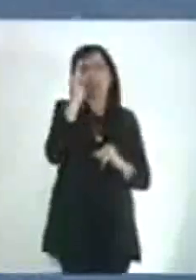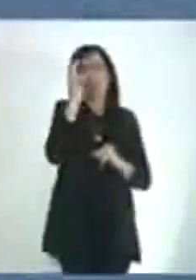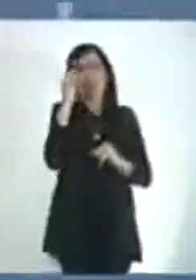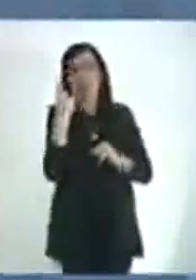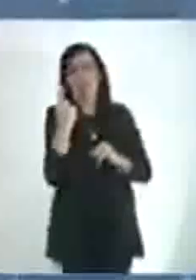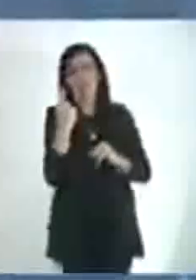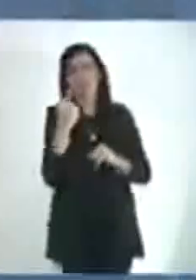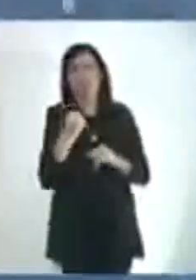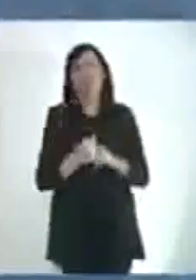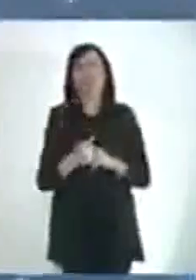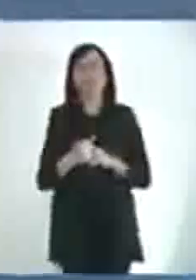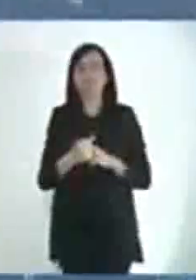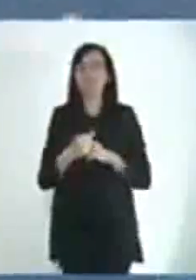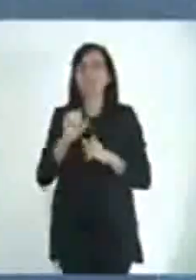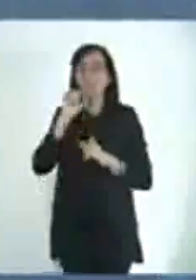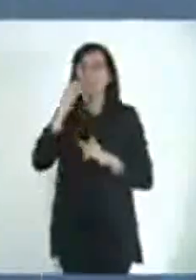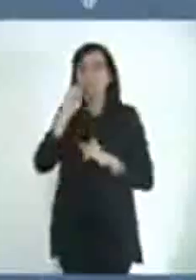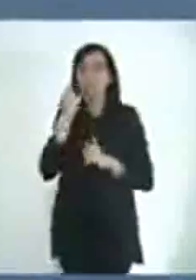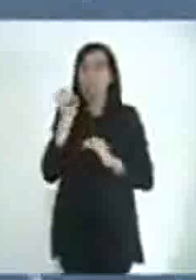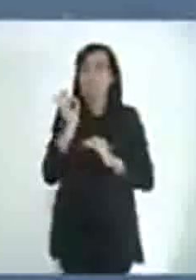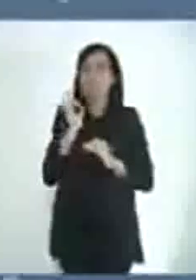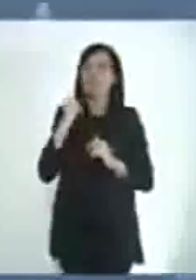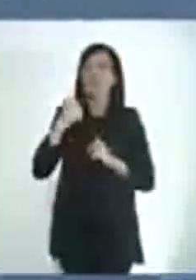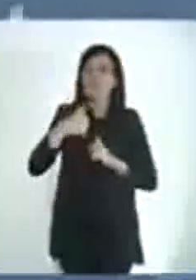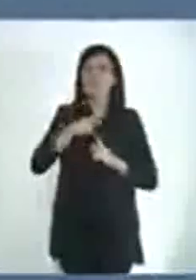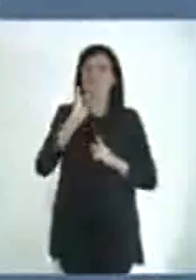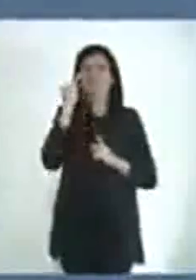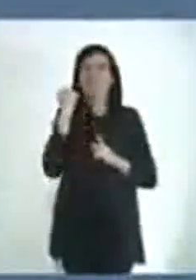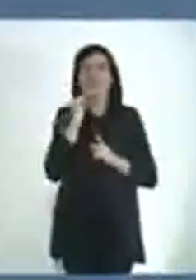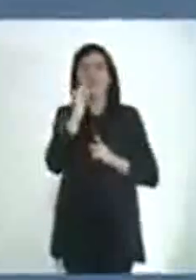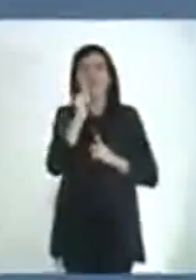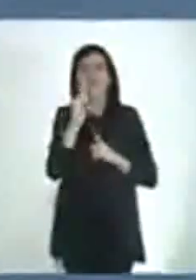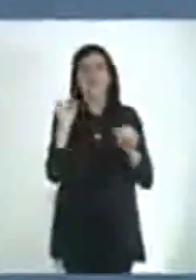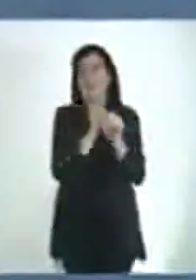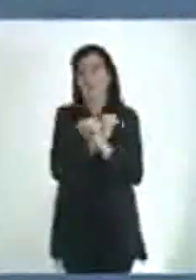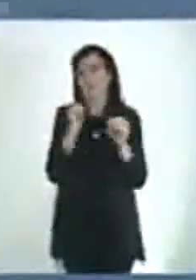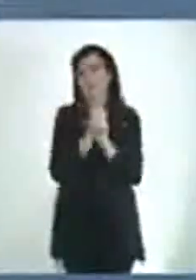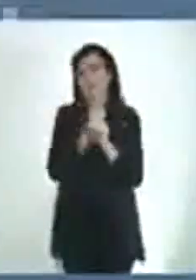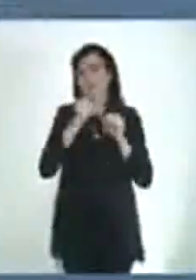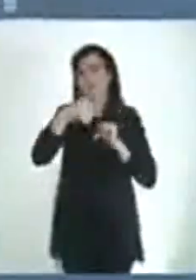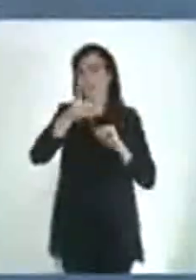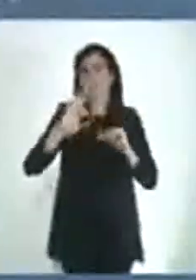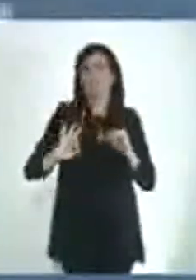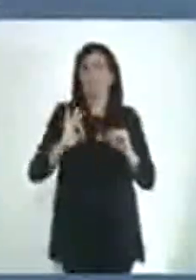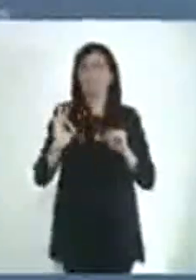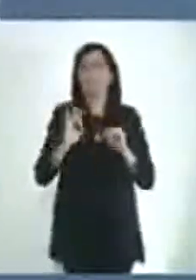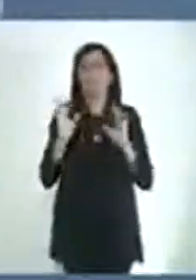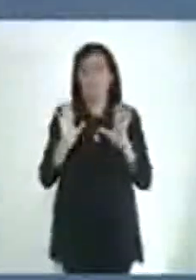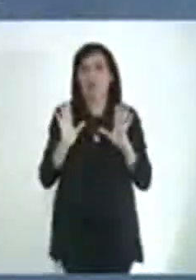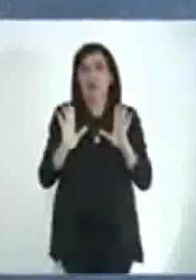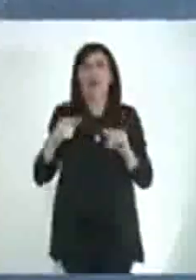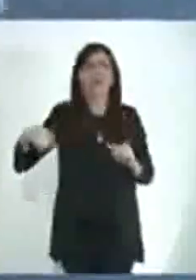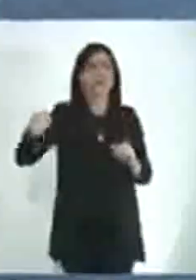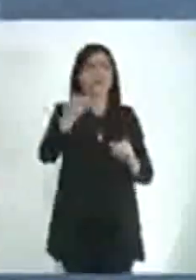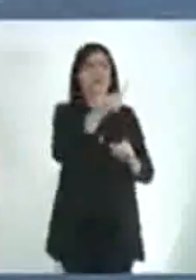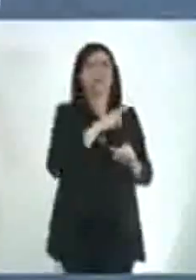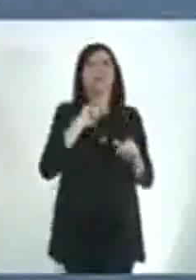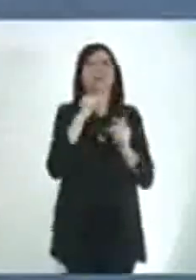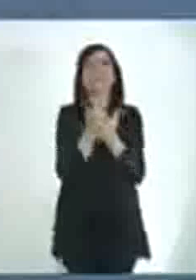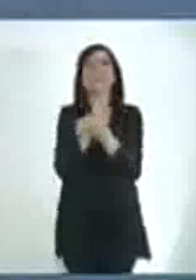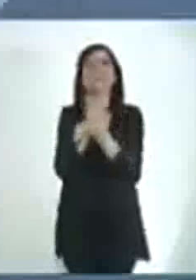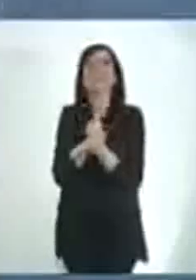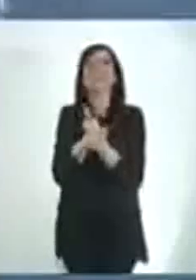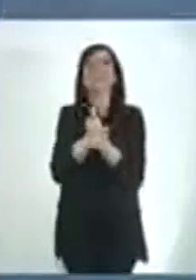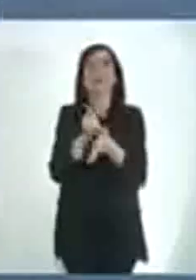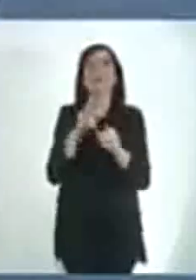Mansur en una charla que tuvimos en la presentación del día de hoy, así que eso está confirmado. El próximo año, docentes, familia educativa, hay un